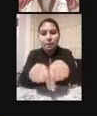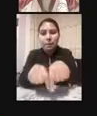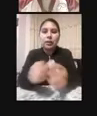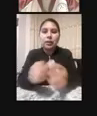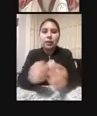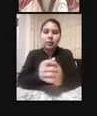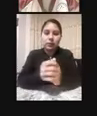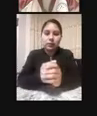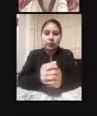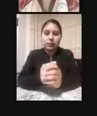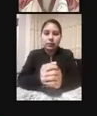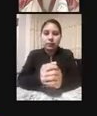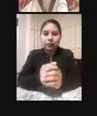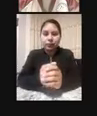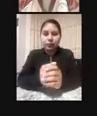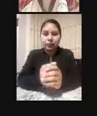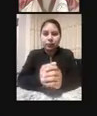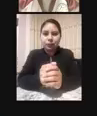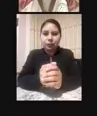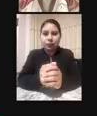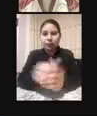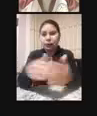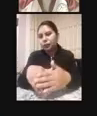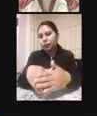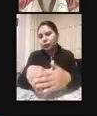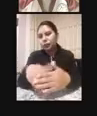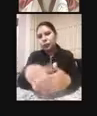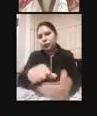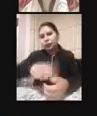sifo. Siguiente, por favor.